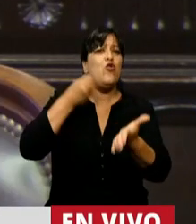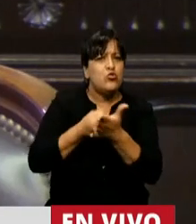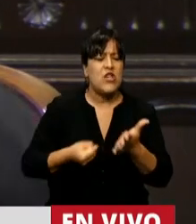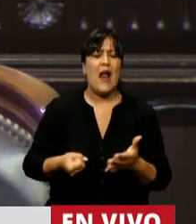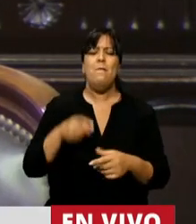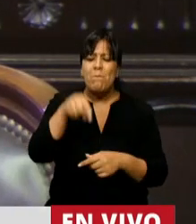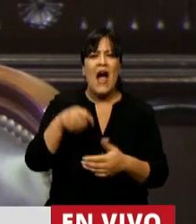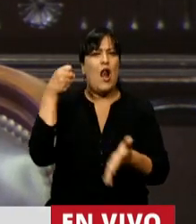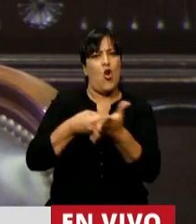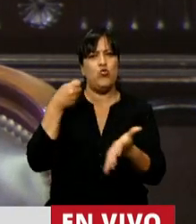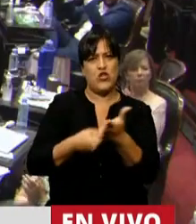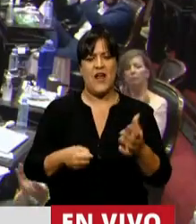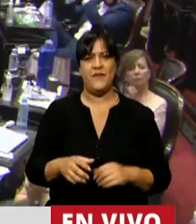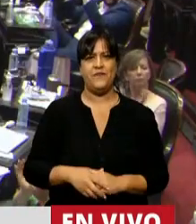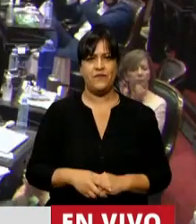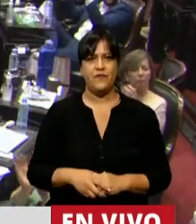para luchar,